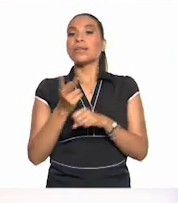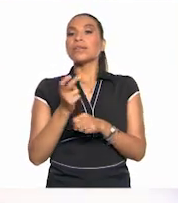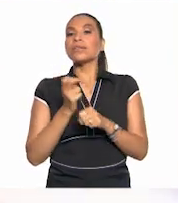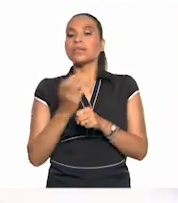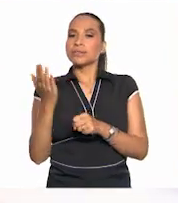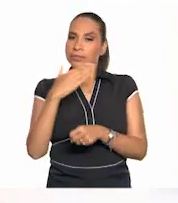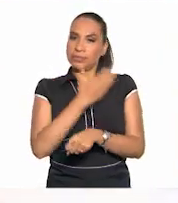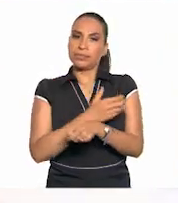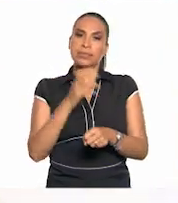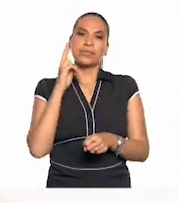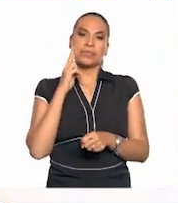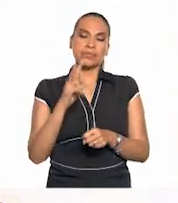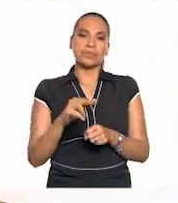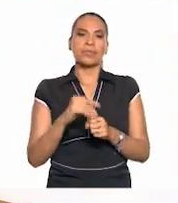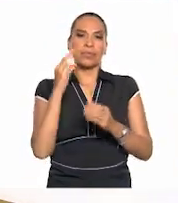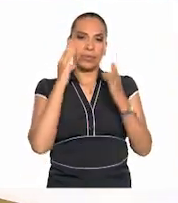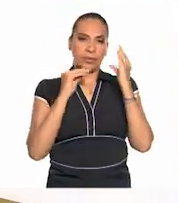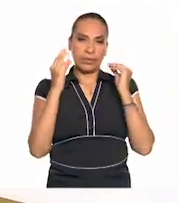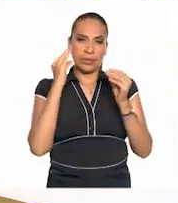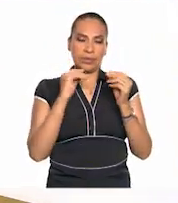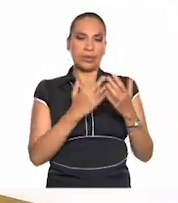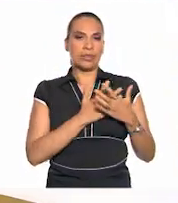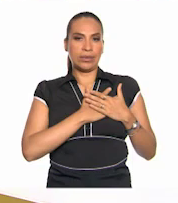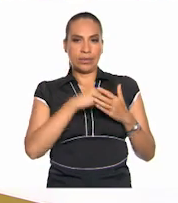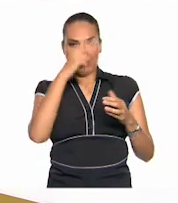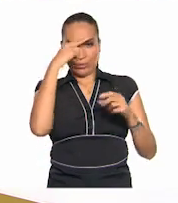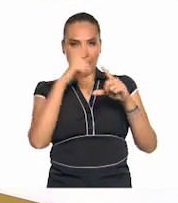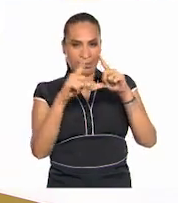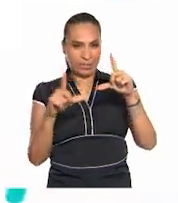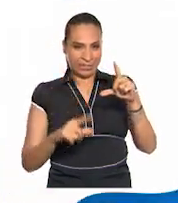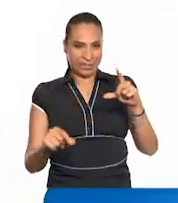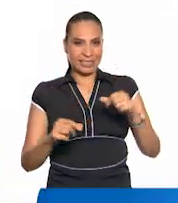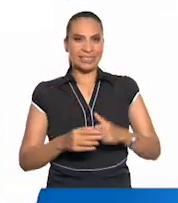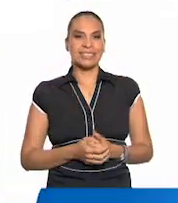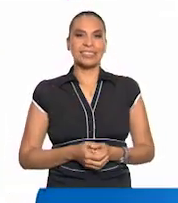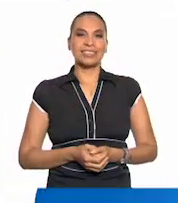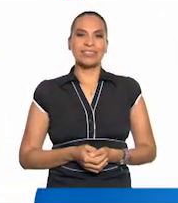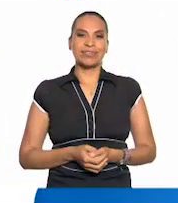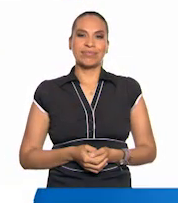a que me acompañes a ver Aprendiendo a amar a México.